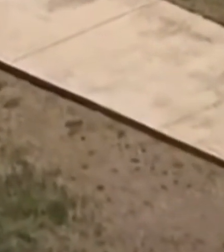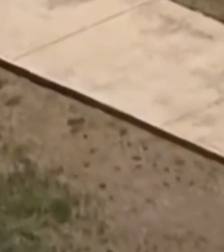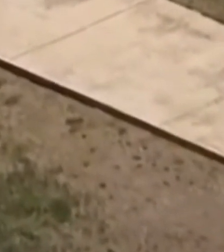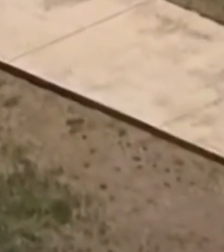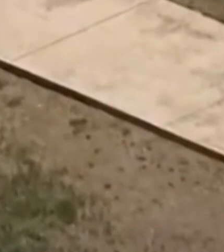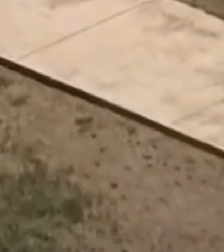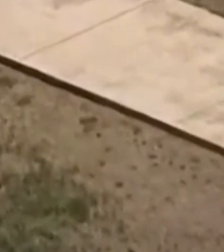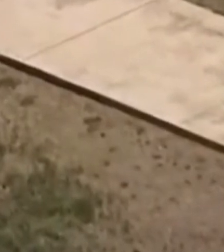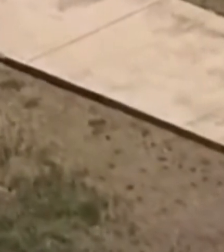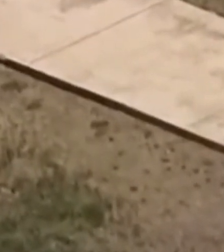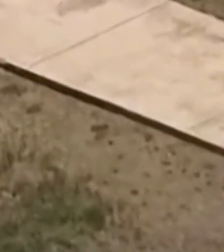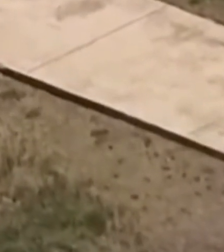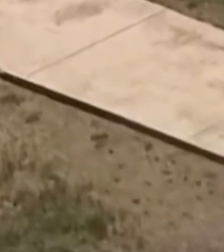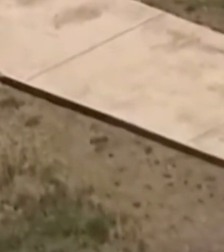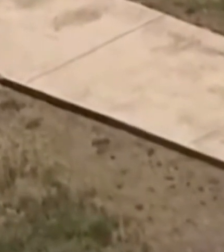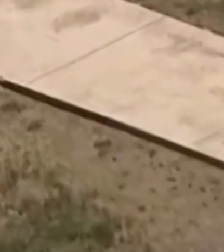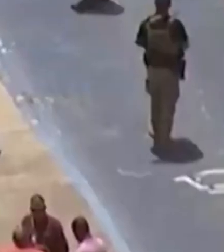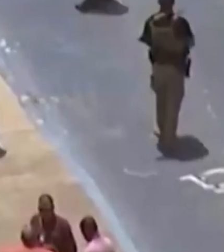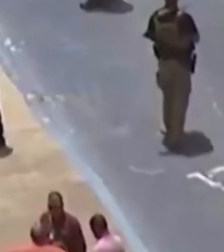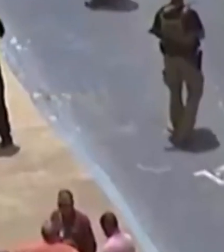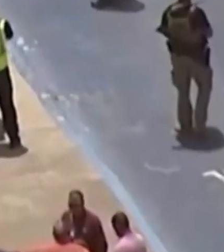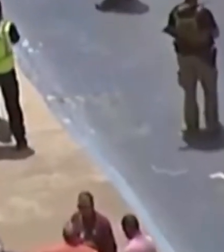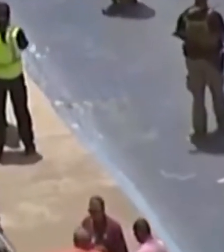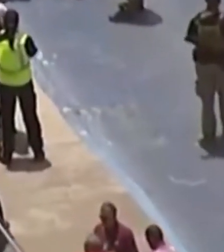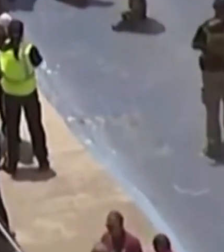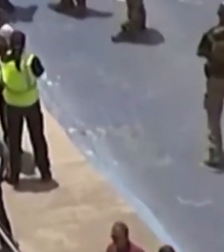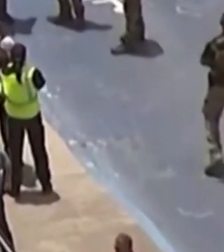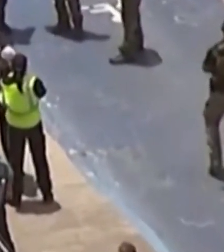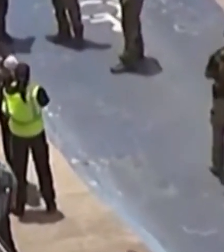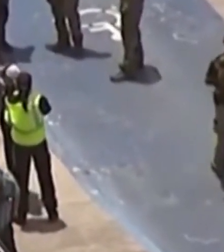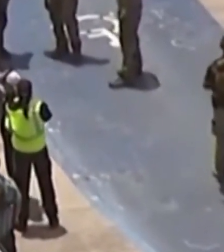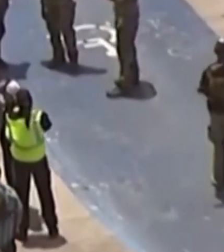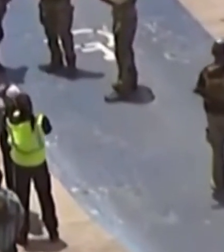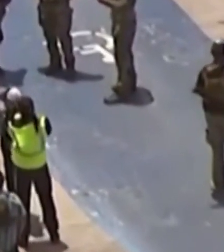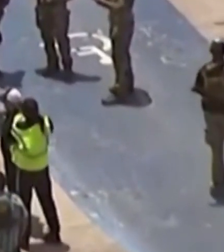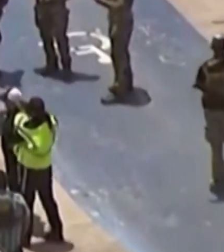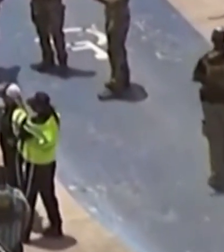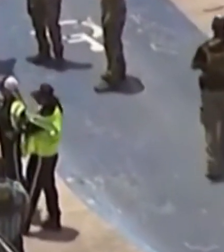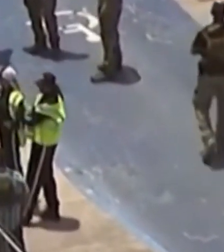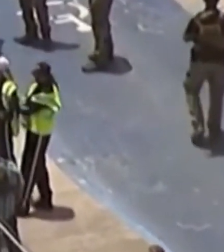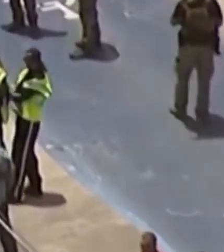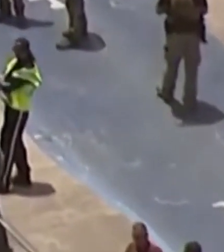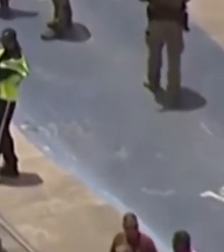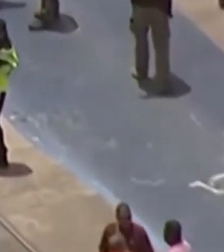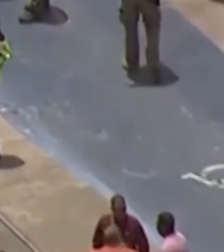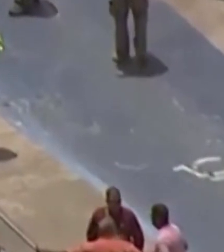que son momentos de mucha tristeza por todas las víctimas. Noticias TVT.